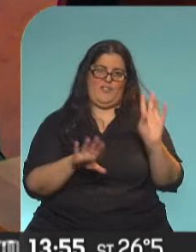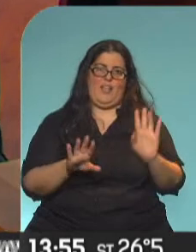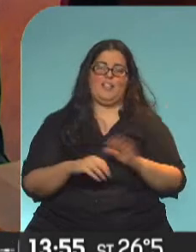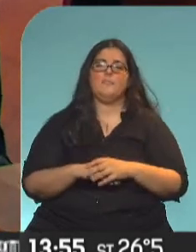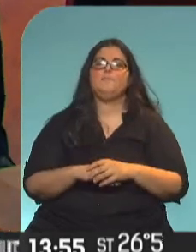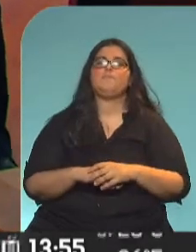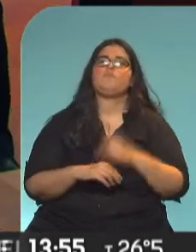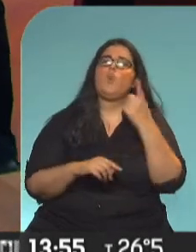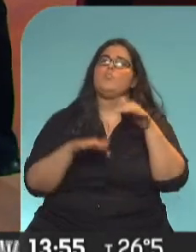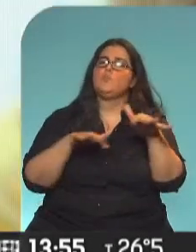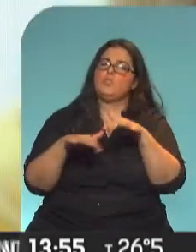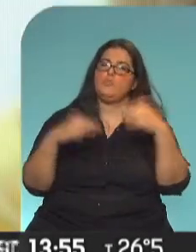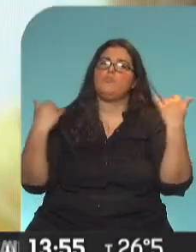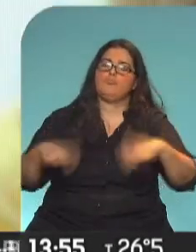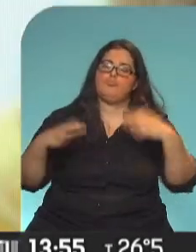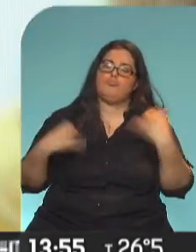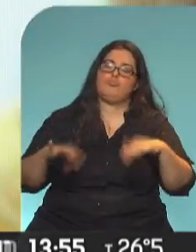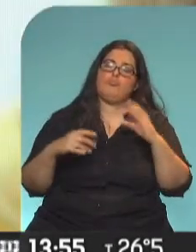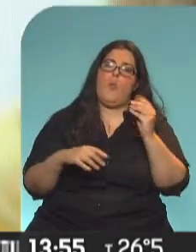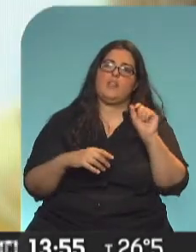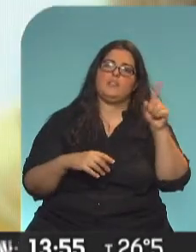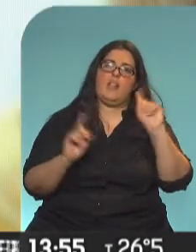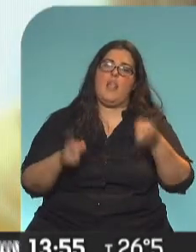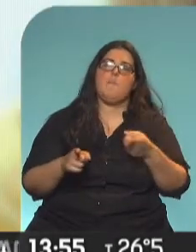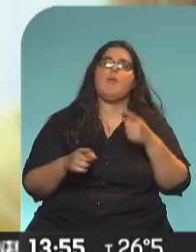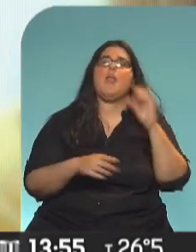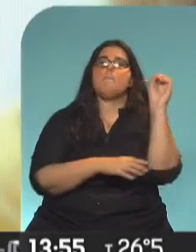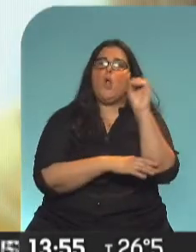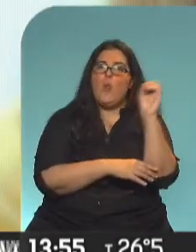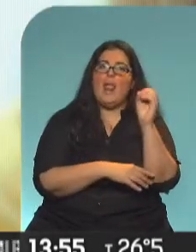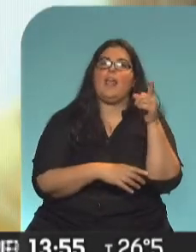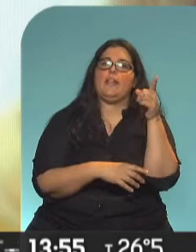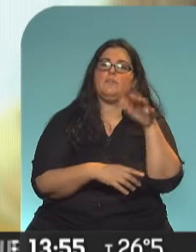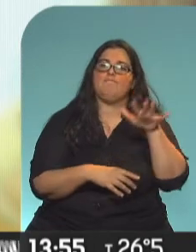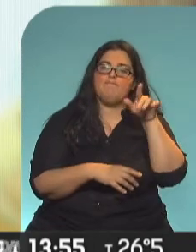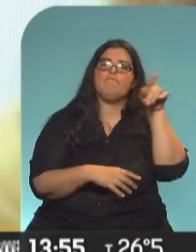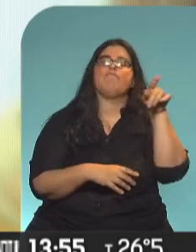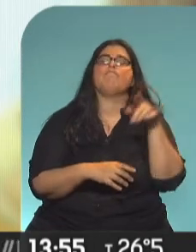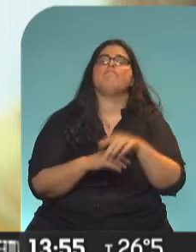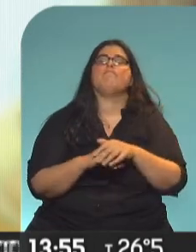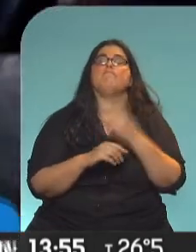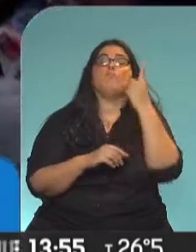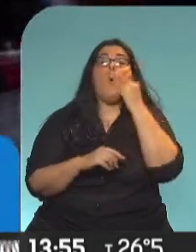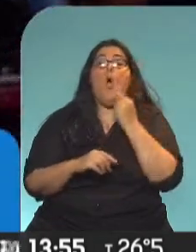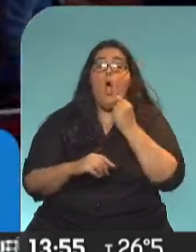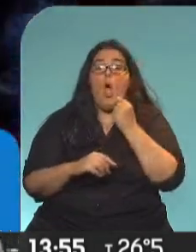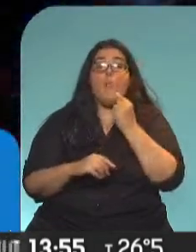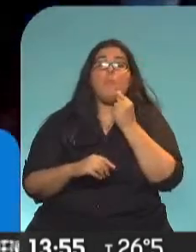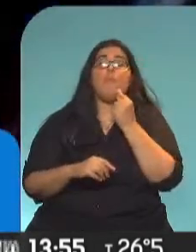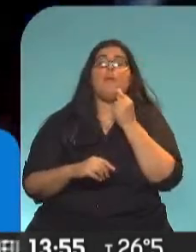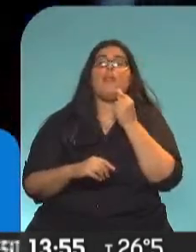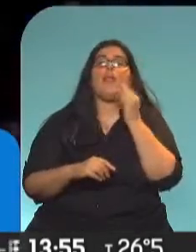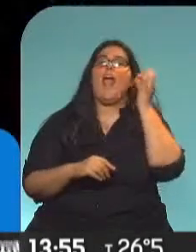muy dramática se vivió esta semana también en Brasil, en Porto Alegre, cuando un hombre afroamericano